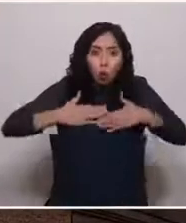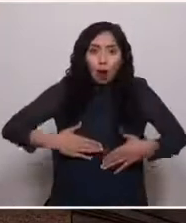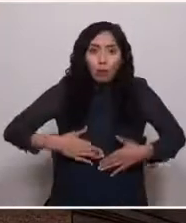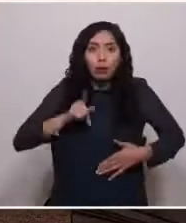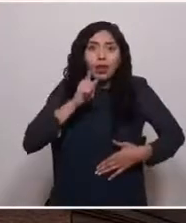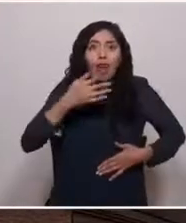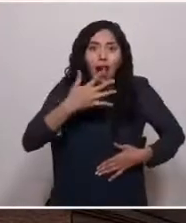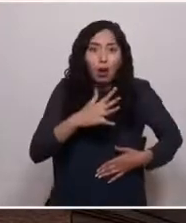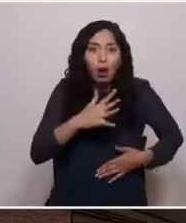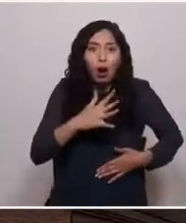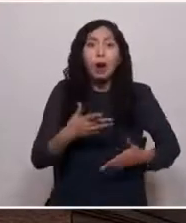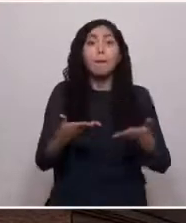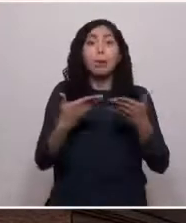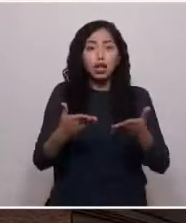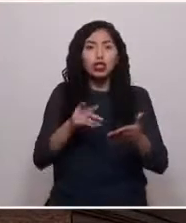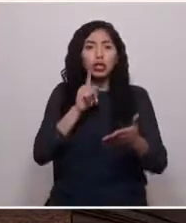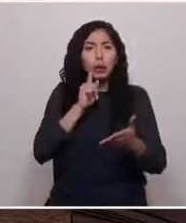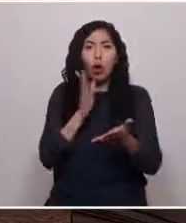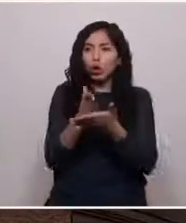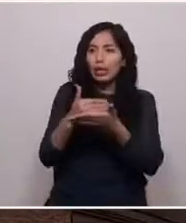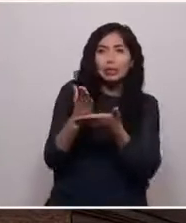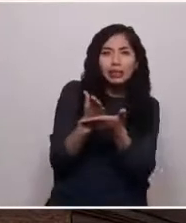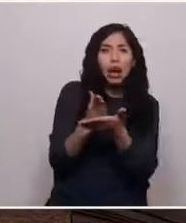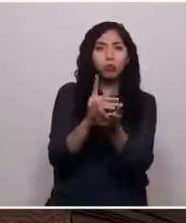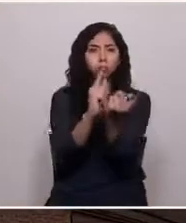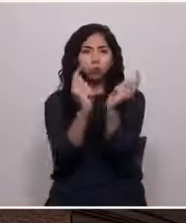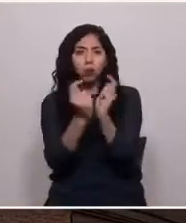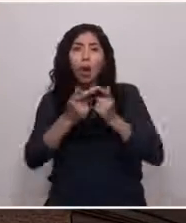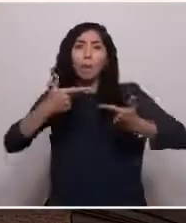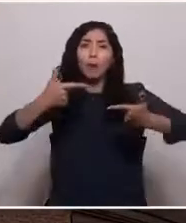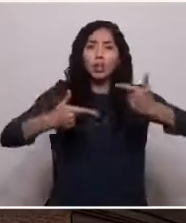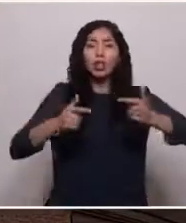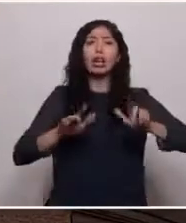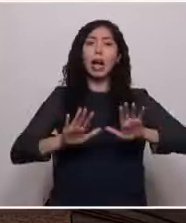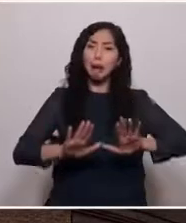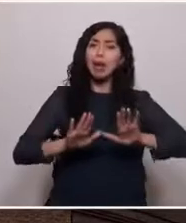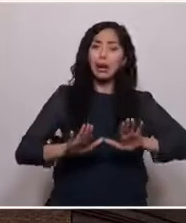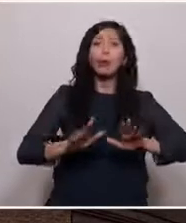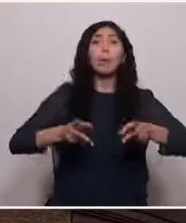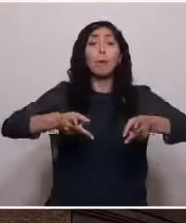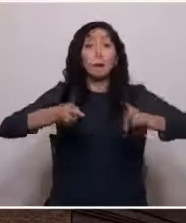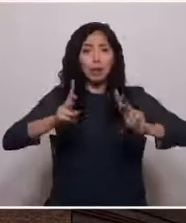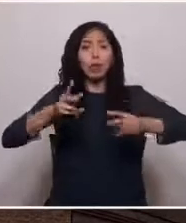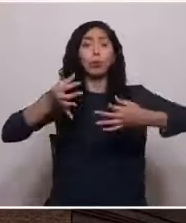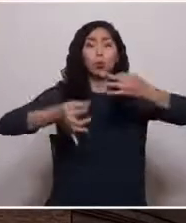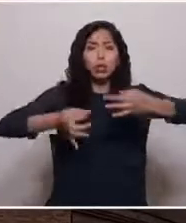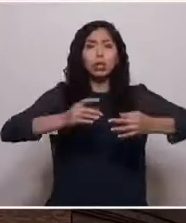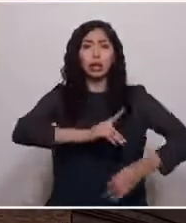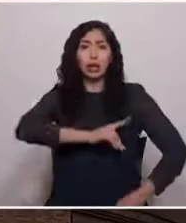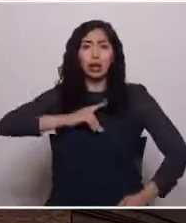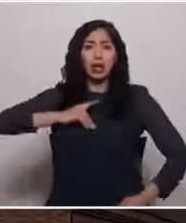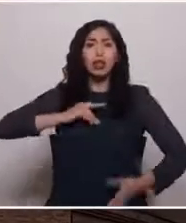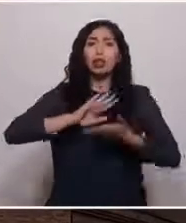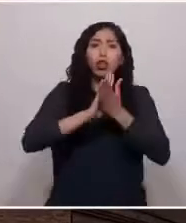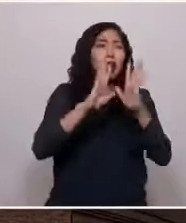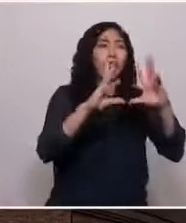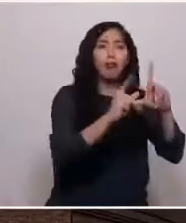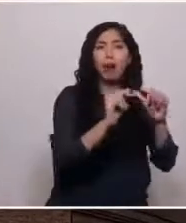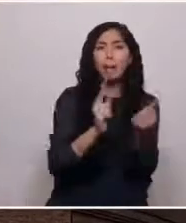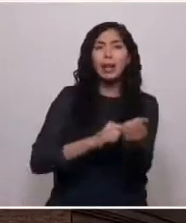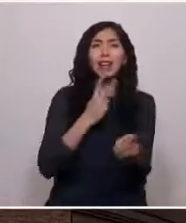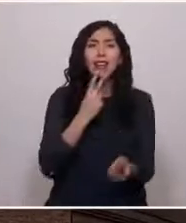esta causa nos trae organizadas para las transformaciones políticas que esperamos y que permita la justicia y la dignidad de las familias campesinas